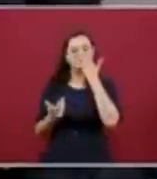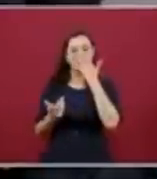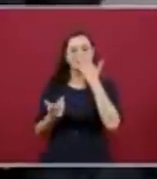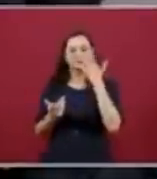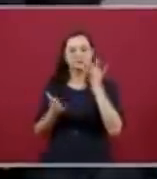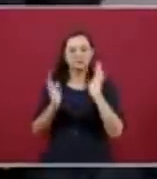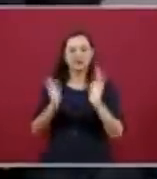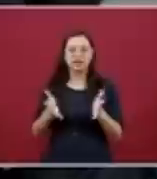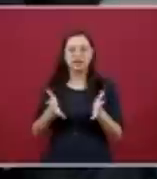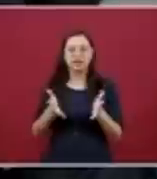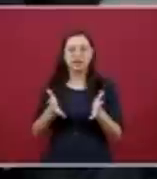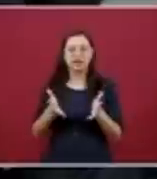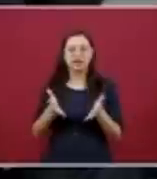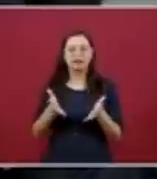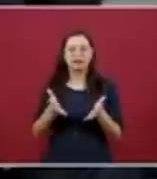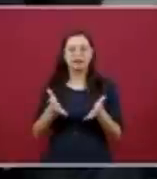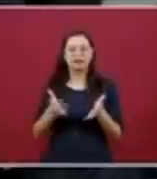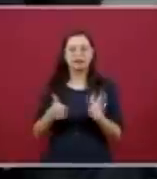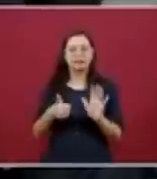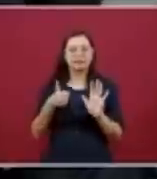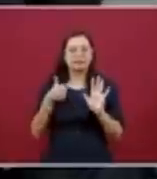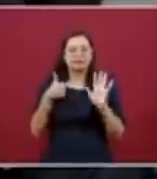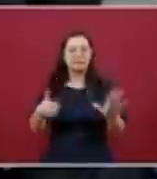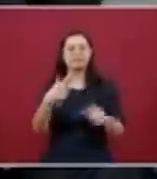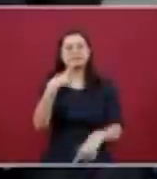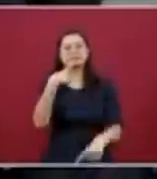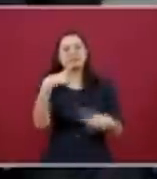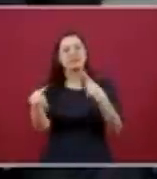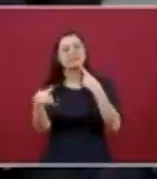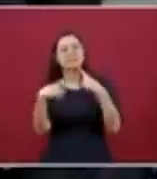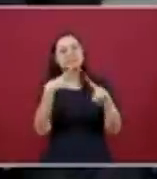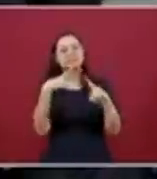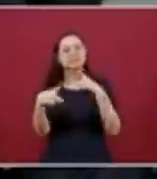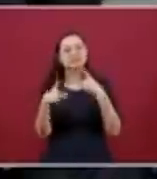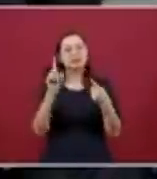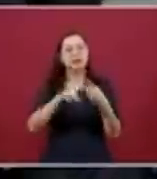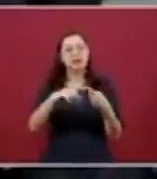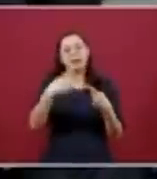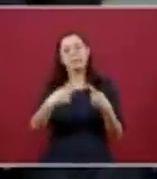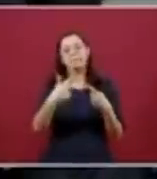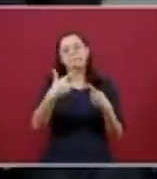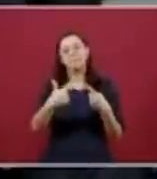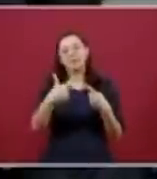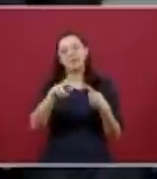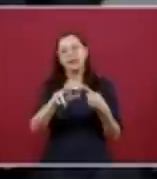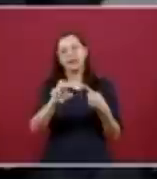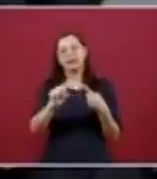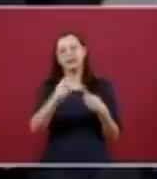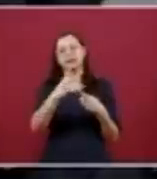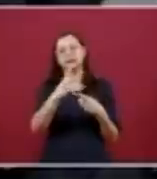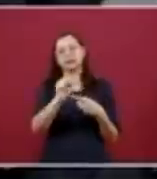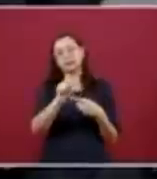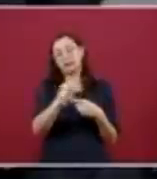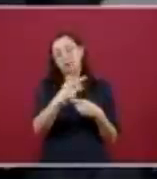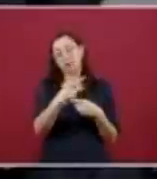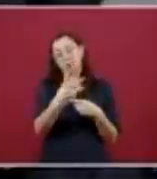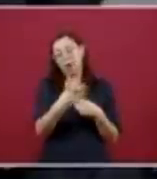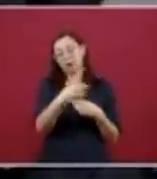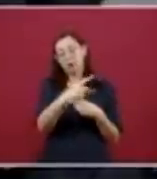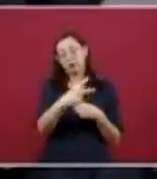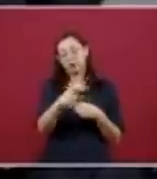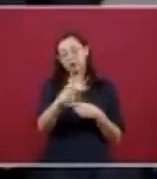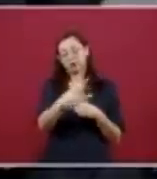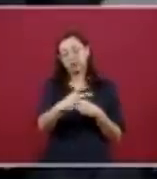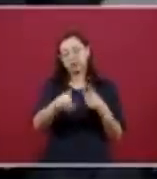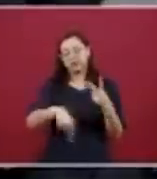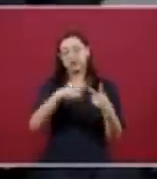6 denuncias contra él, una en PGR, la 64205, en la función pública